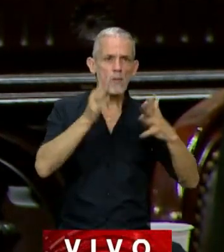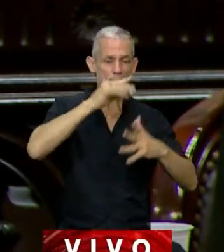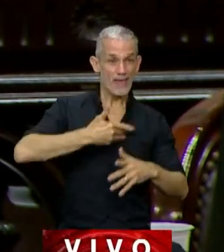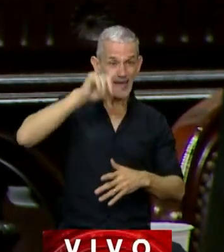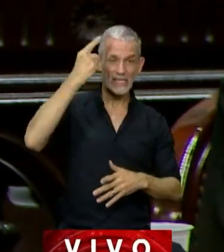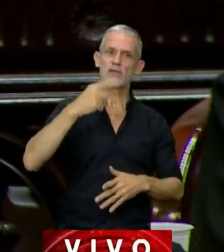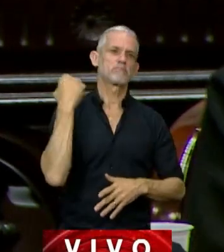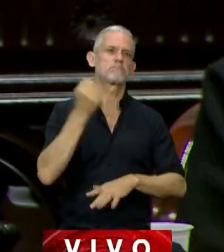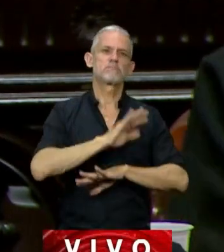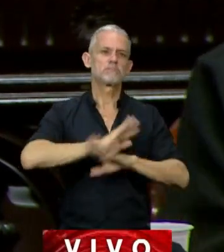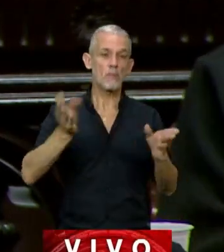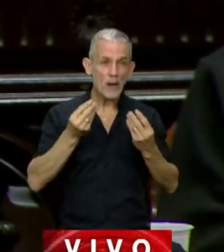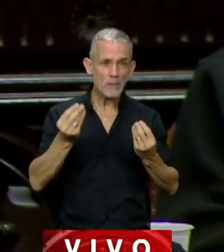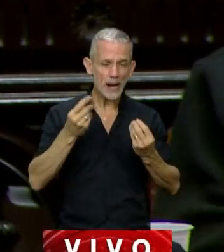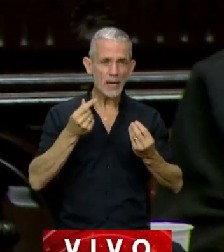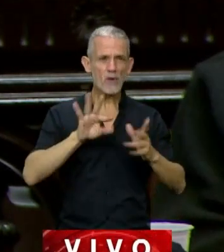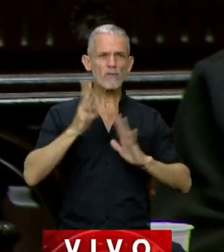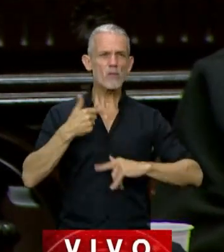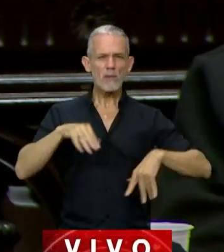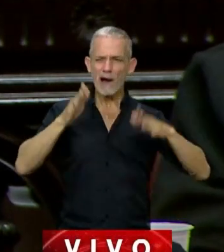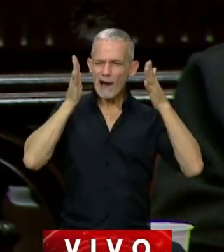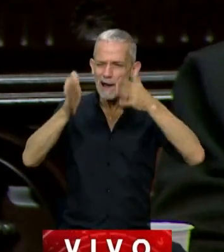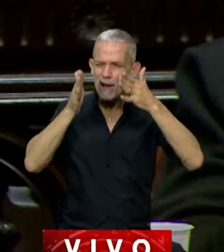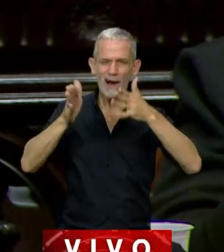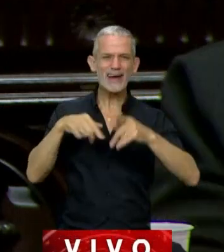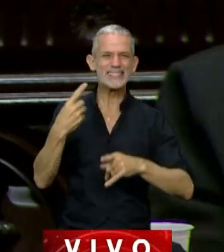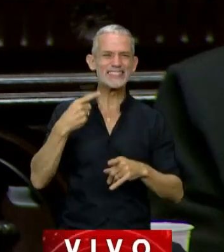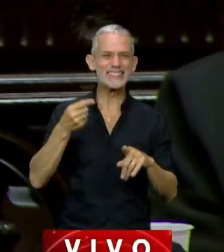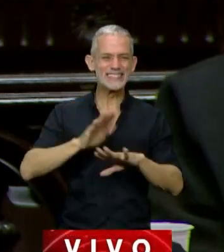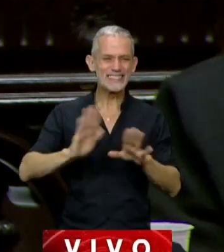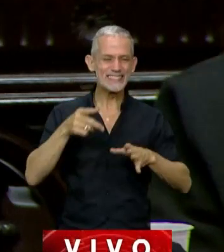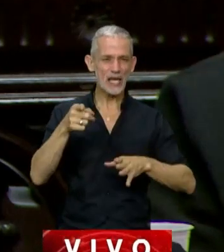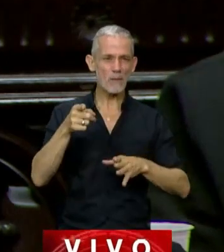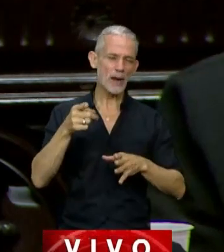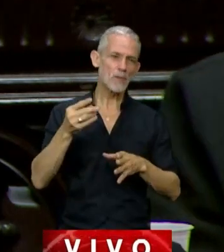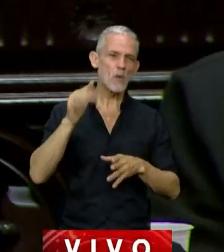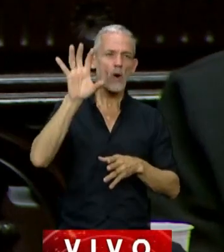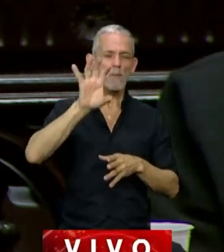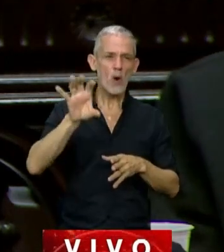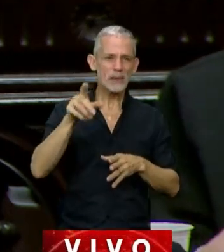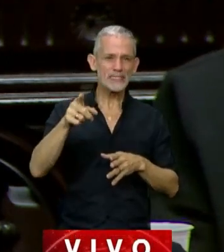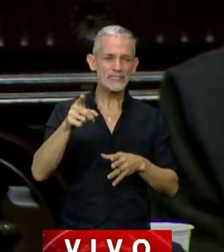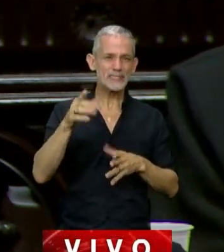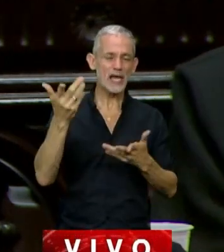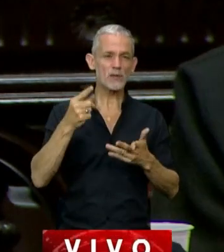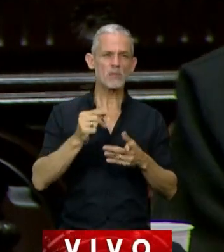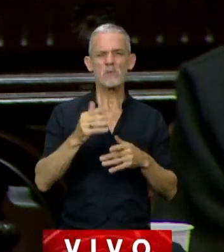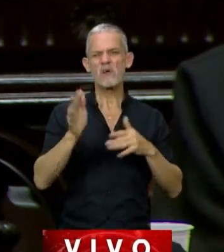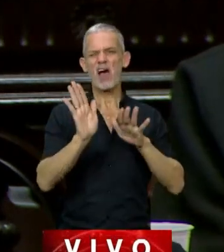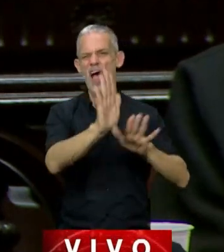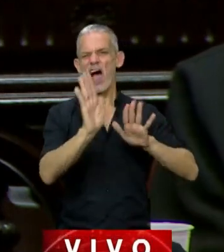es fundamental para sacar esa mirada que se tiene siempre de una provincia que ha sido